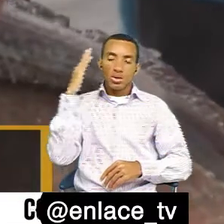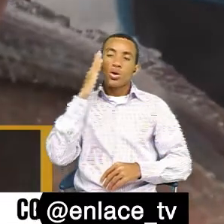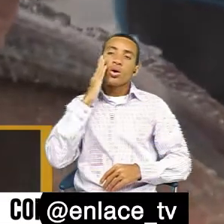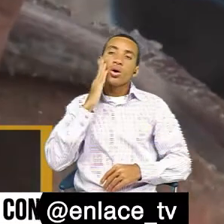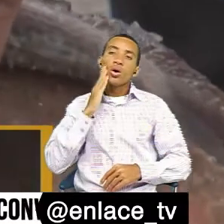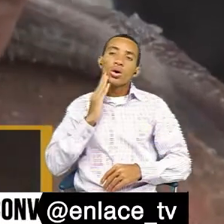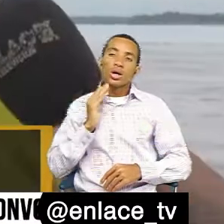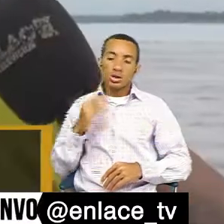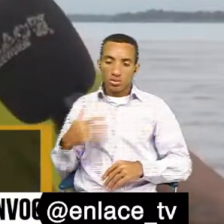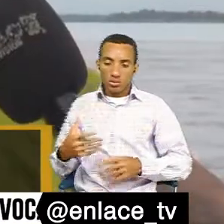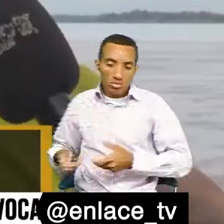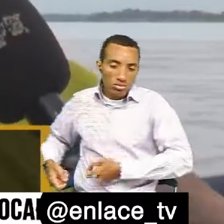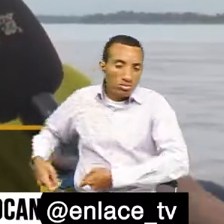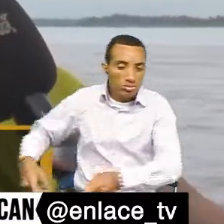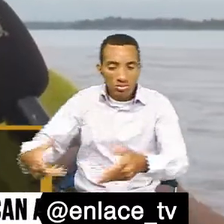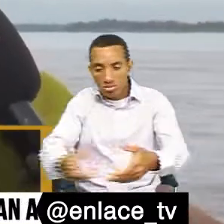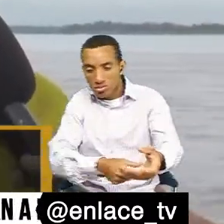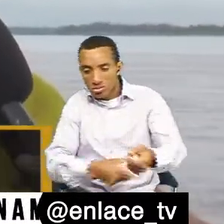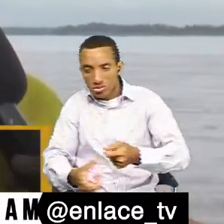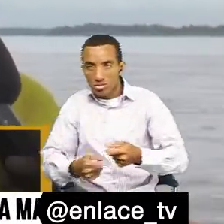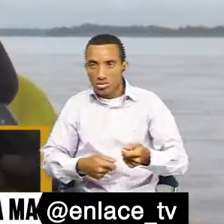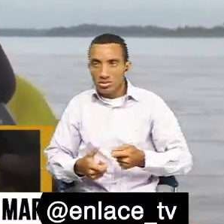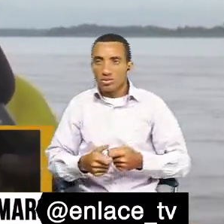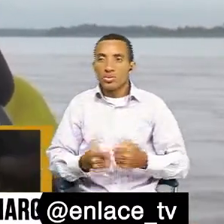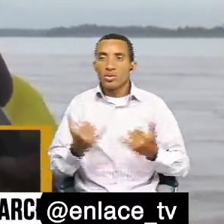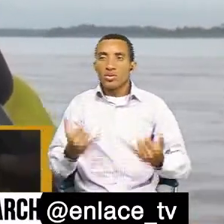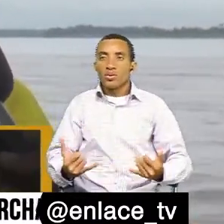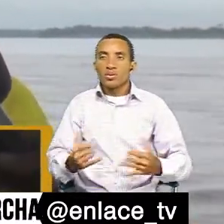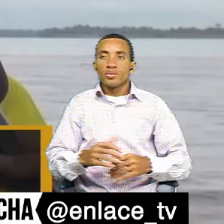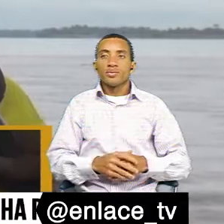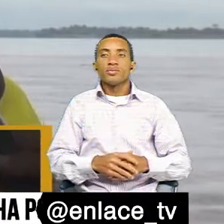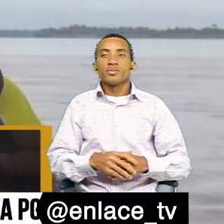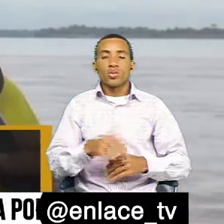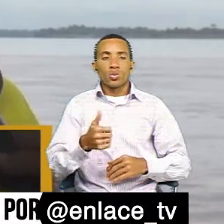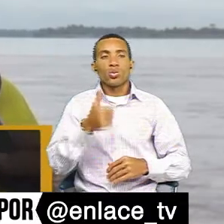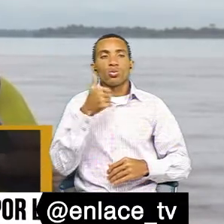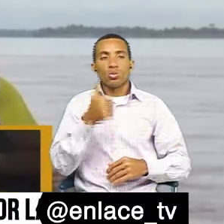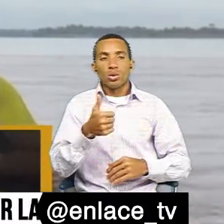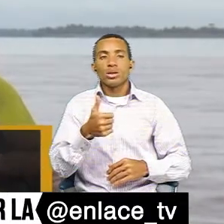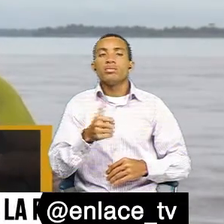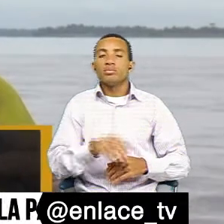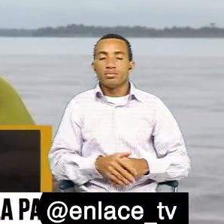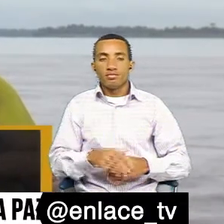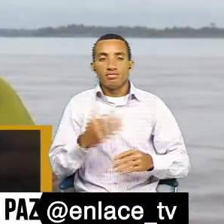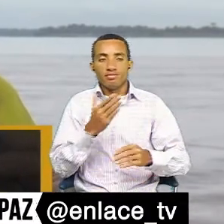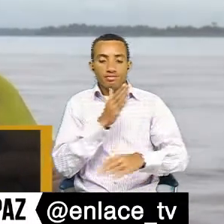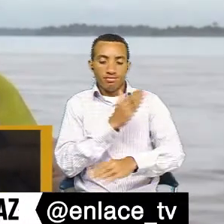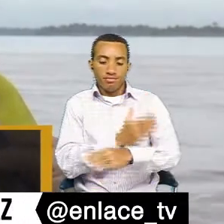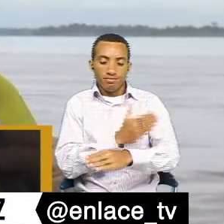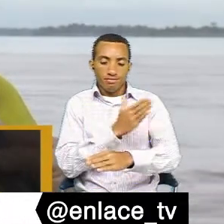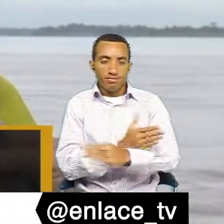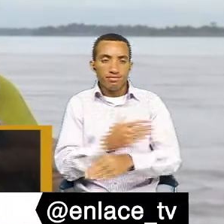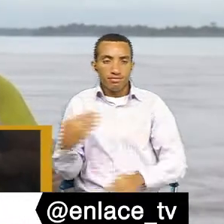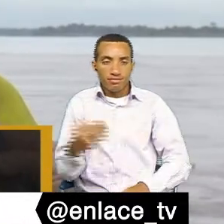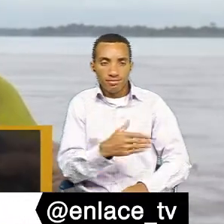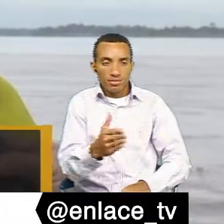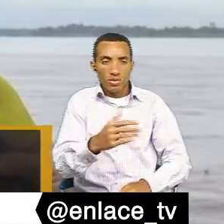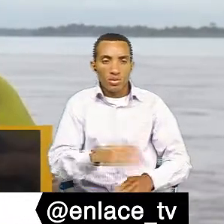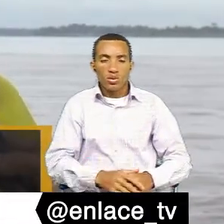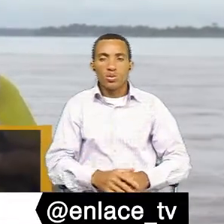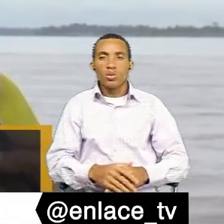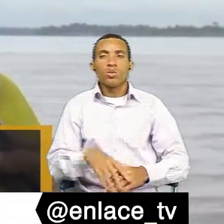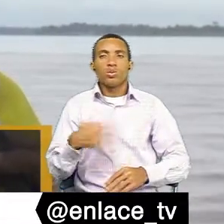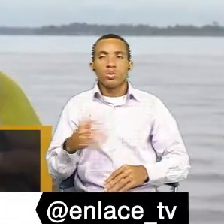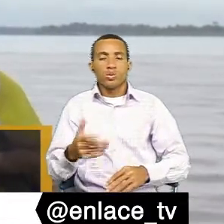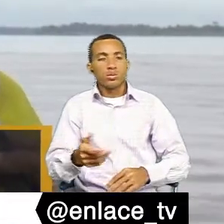del pescado. Gracias al Señor Jesús, mañana de hoy amaneció buen pescado aquí en Barranca Bermeja, hubo una pequeña subienda,